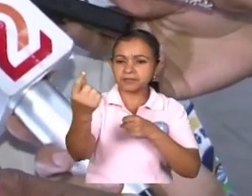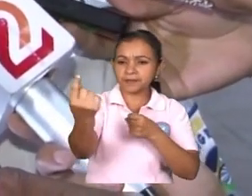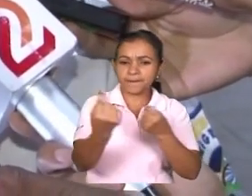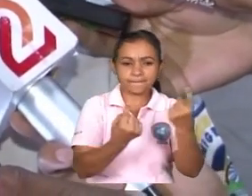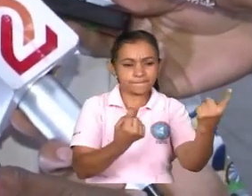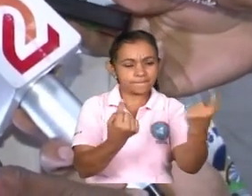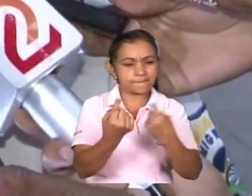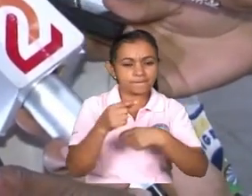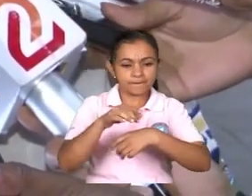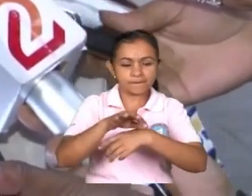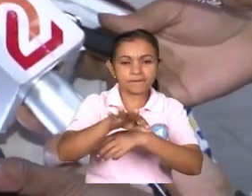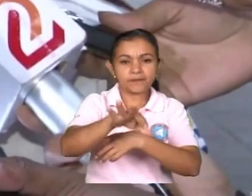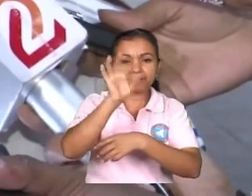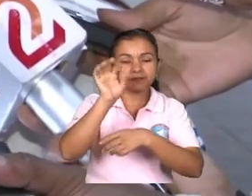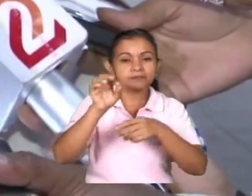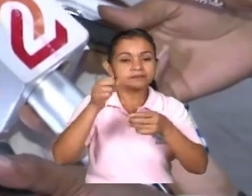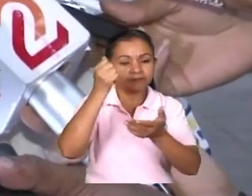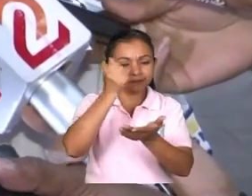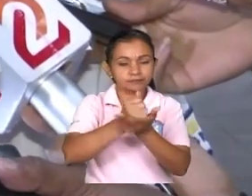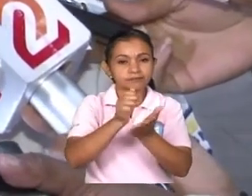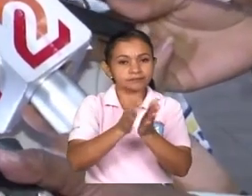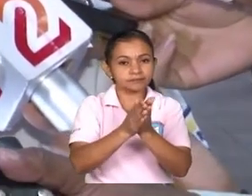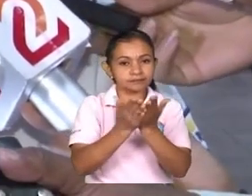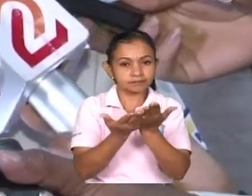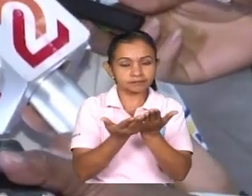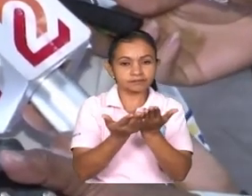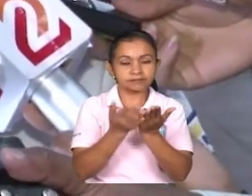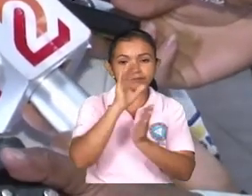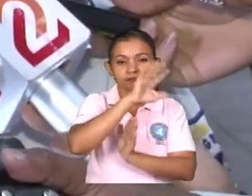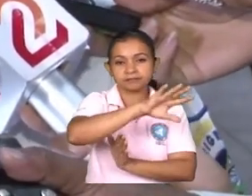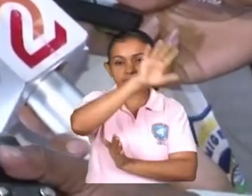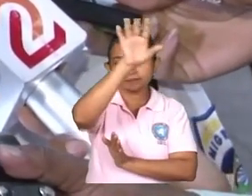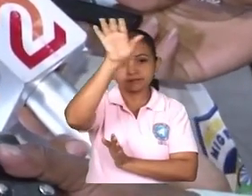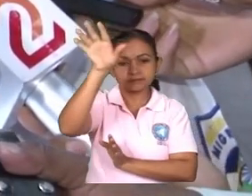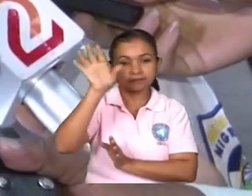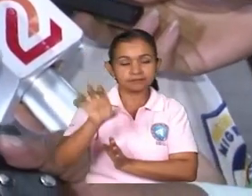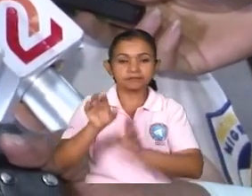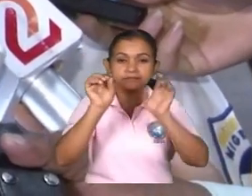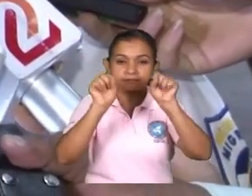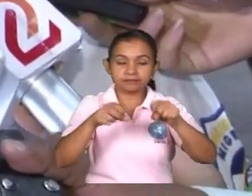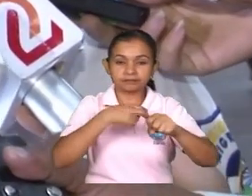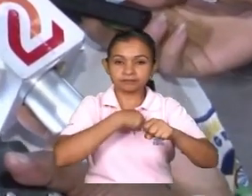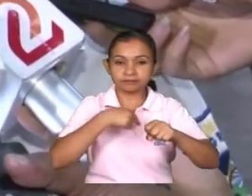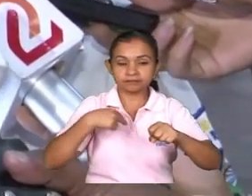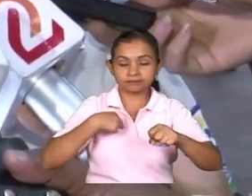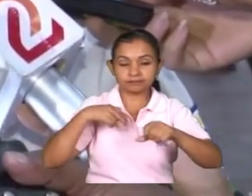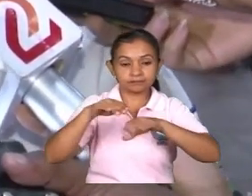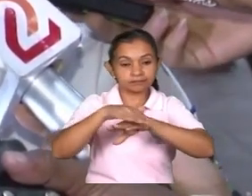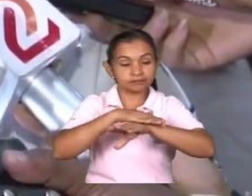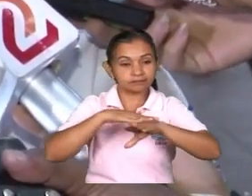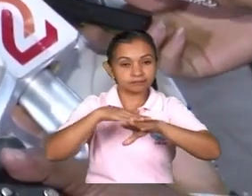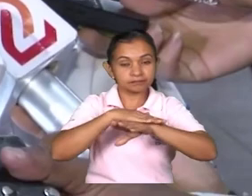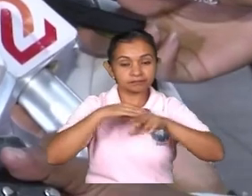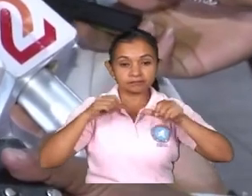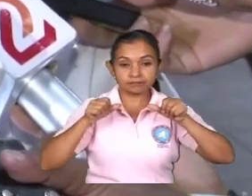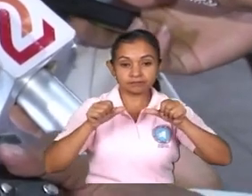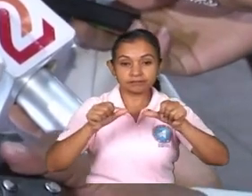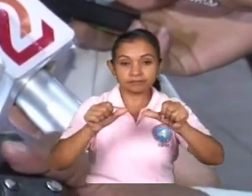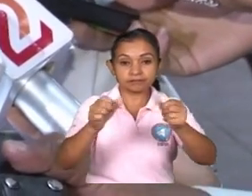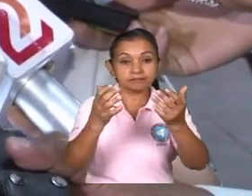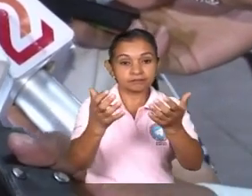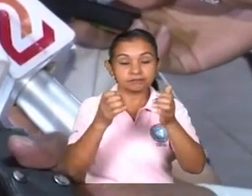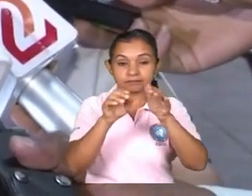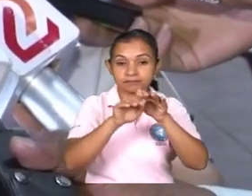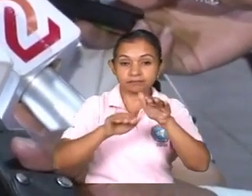a las oficinas centrales de migración o a las oficinas departamentales a hacer su trámite de prórroga de estancia, si quieren estar